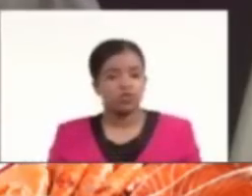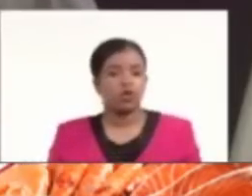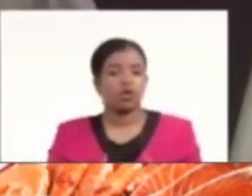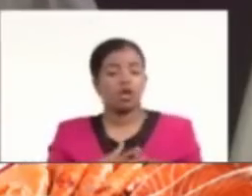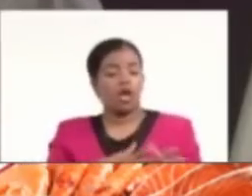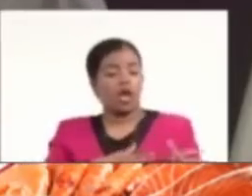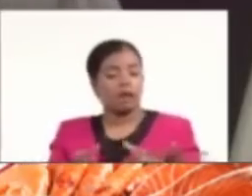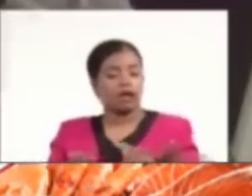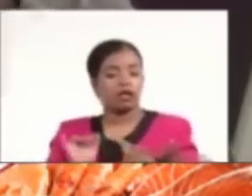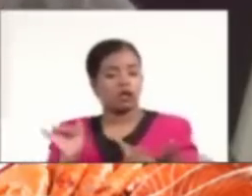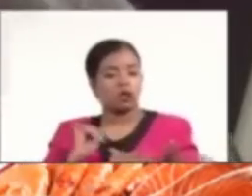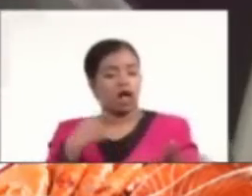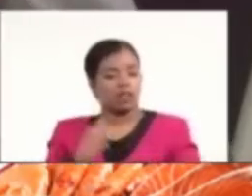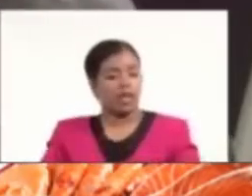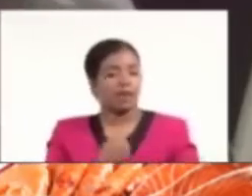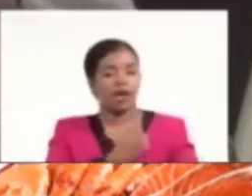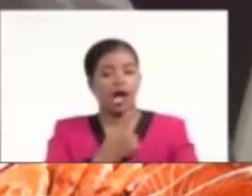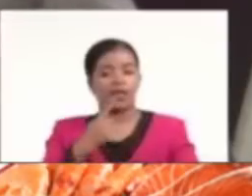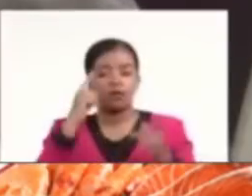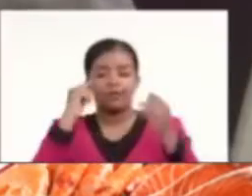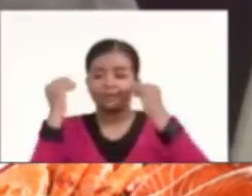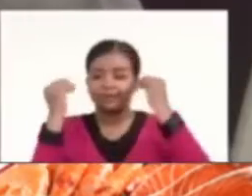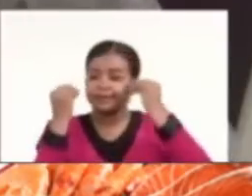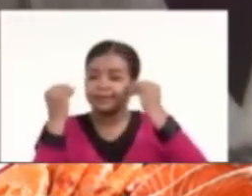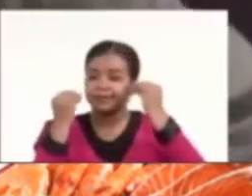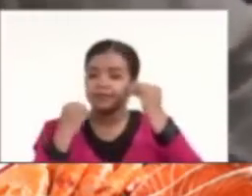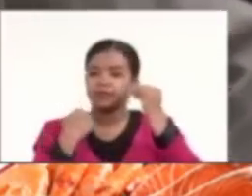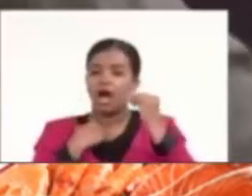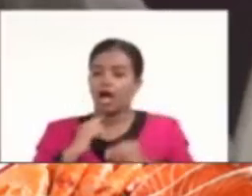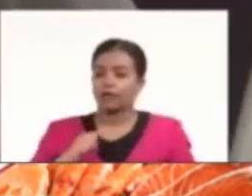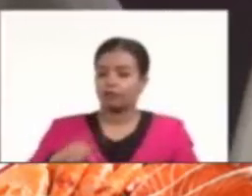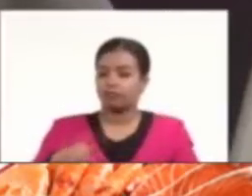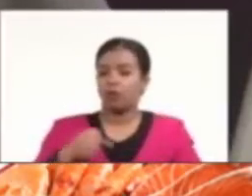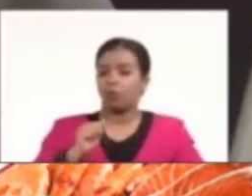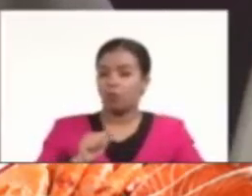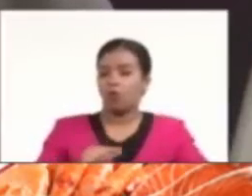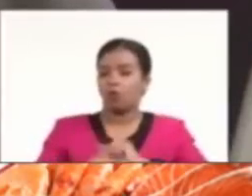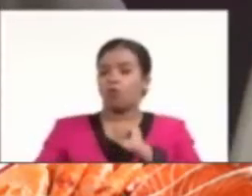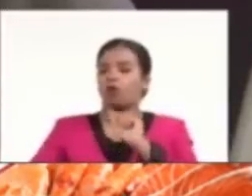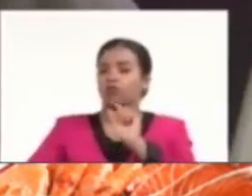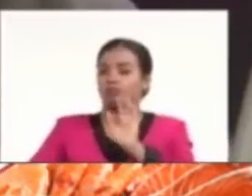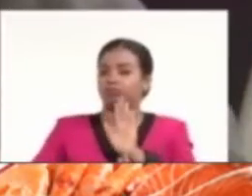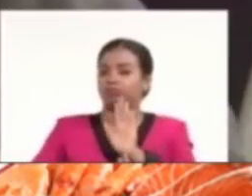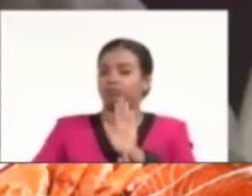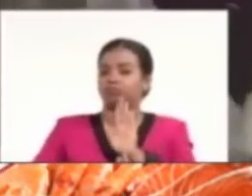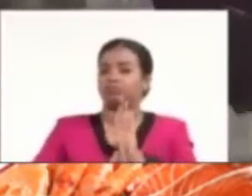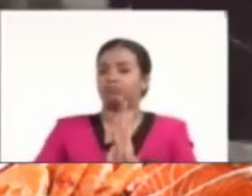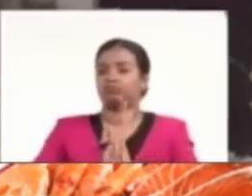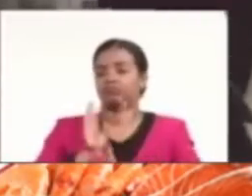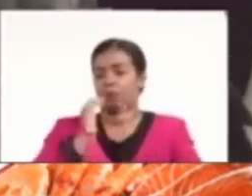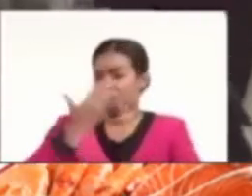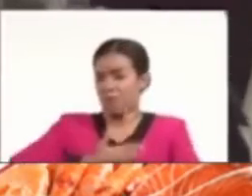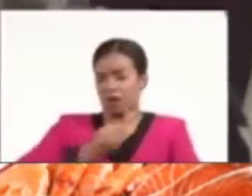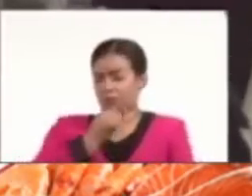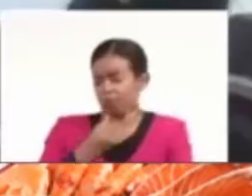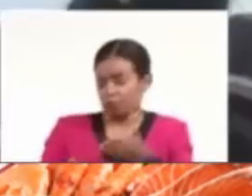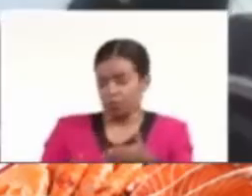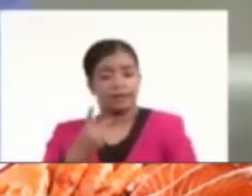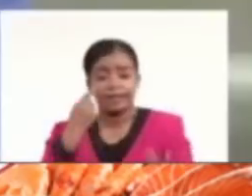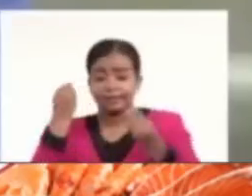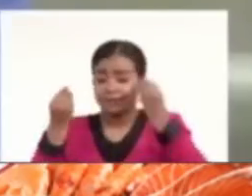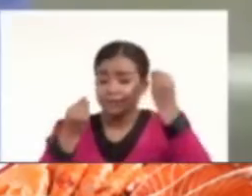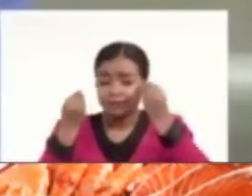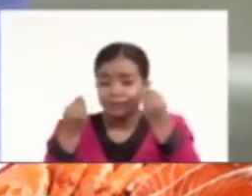de pensamiento que nos permita año por año avanzar incluso, como decía, en las condiciones de bloqueo. Recrudecido. Si algo tenemos que